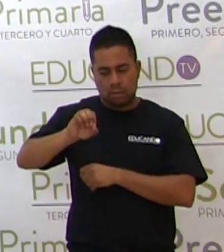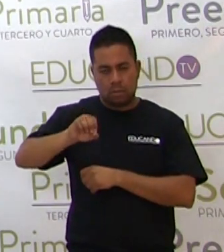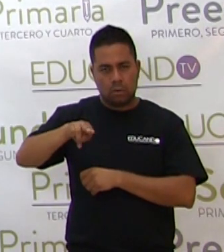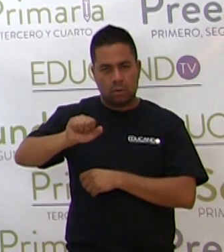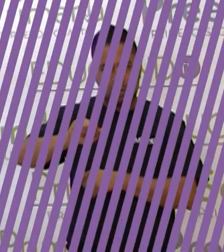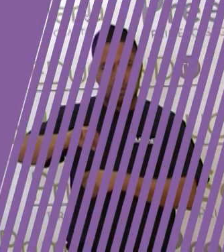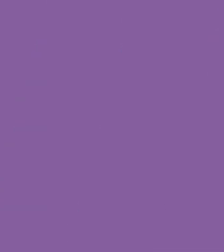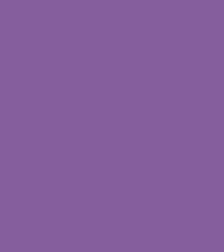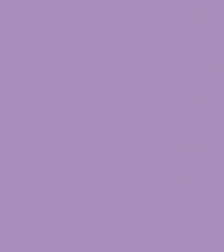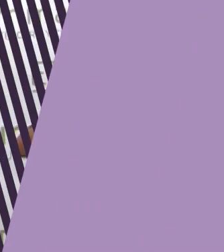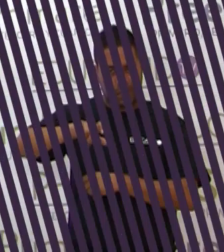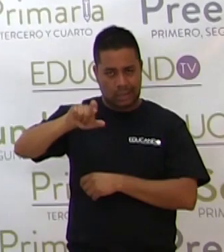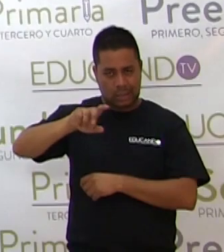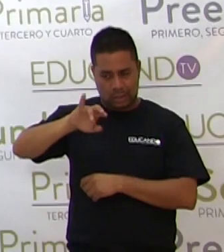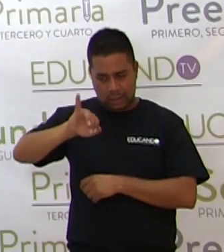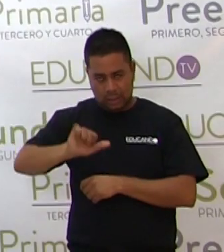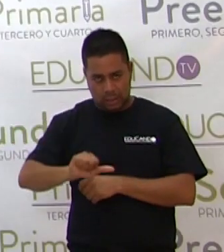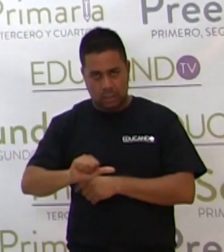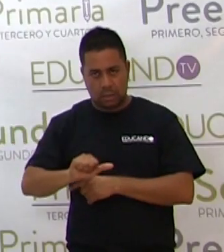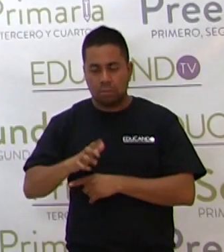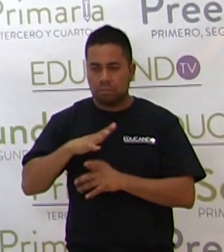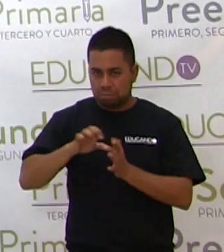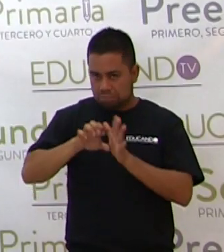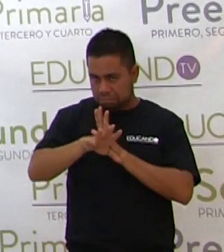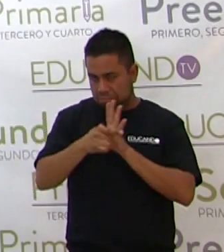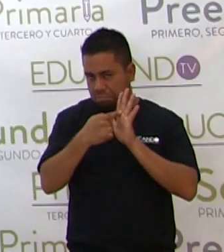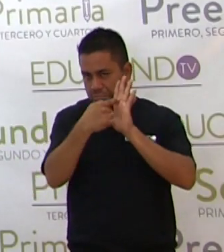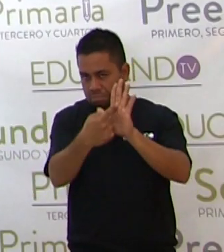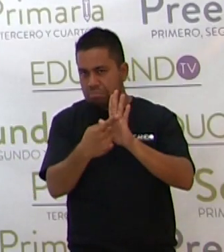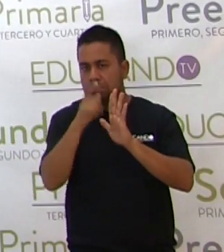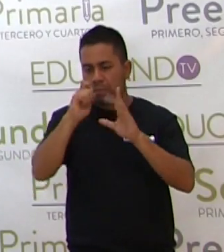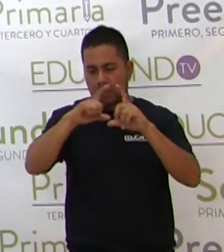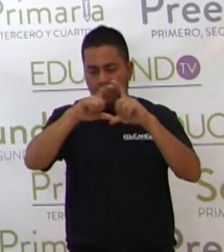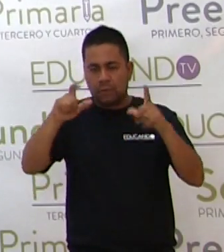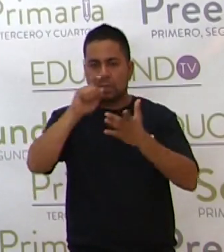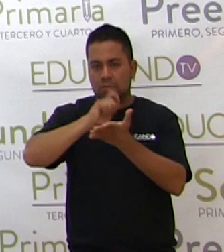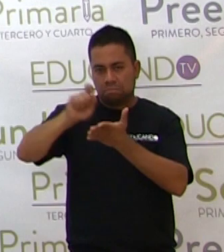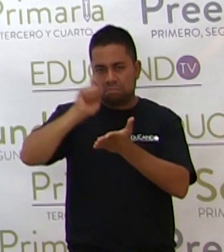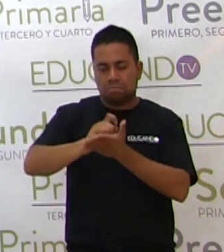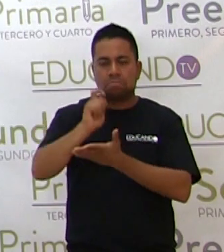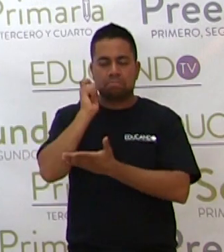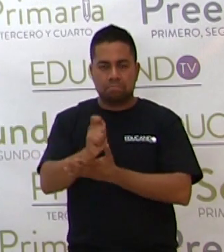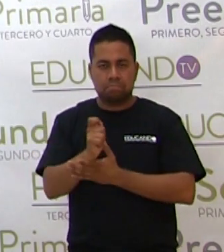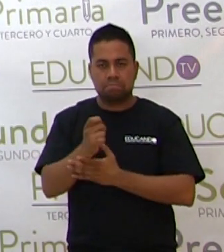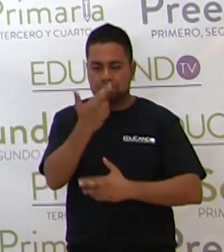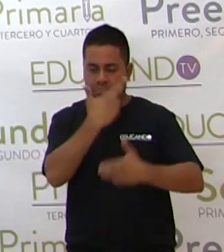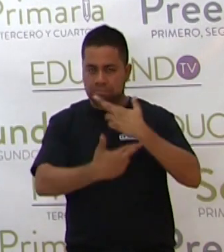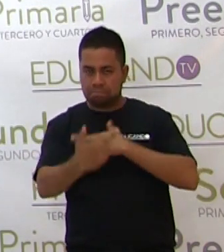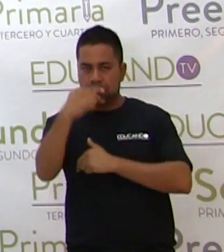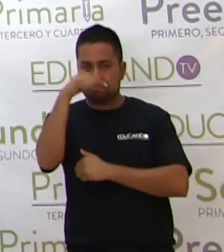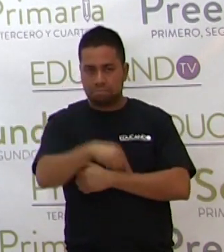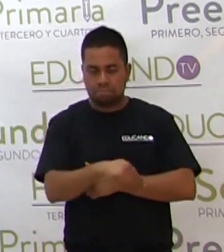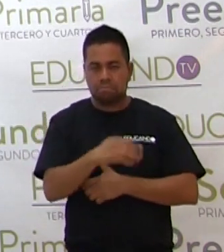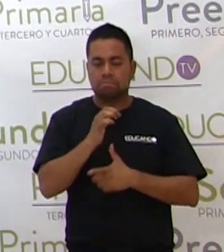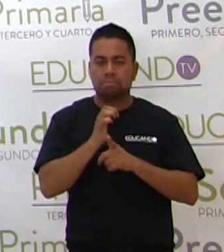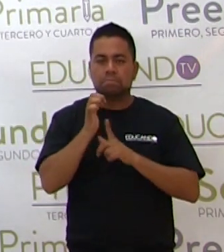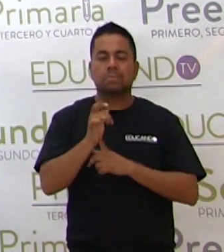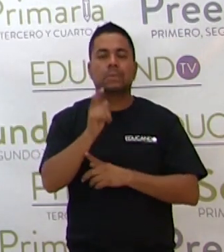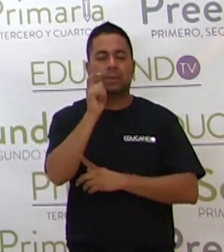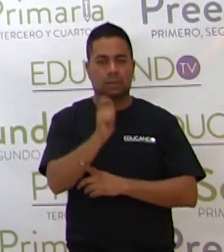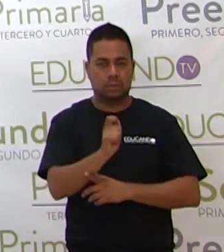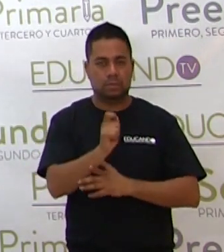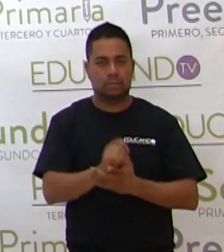como arabia saudita muy bien ya vimos un ejemplo en pantalla de una ficha de trabajo regresando para acá entonces